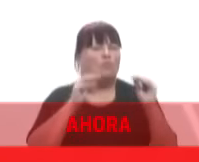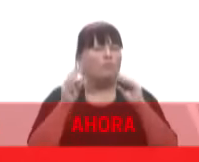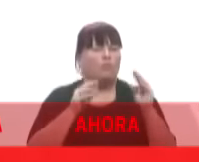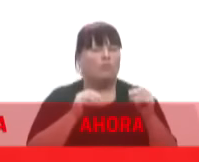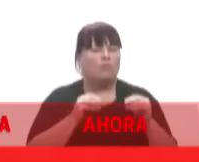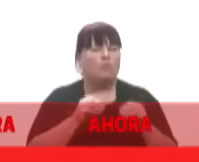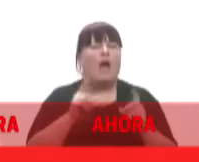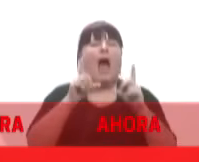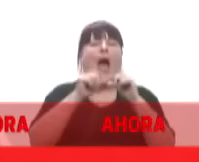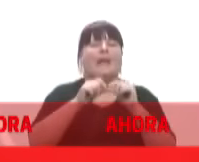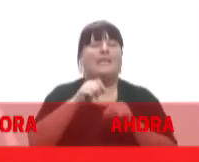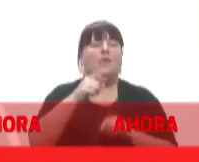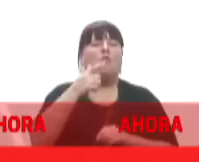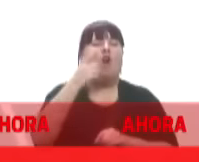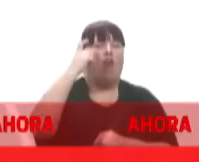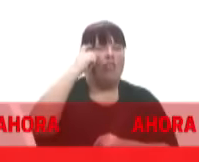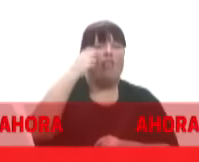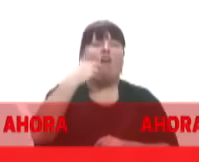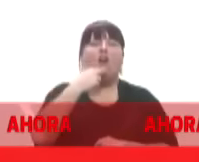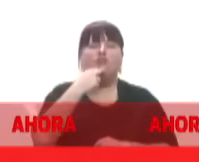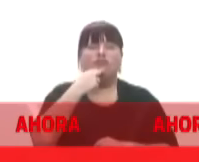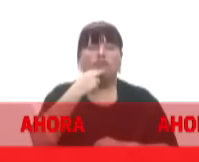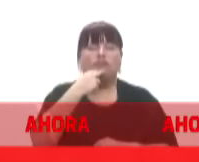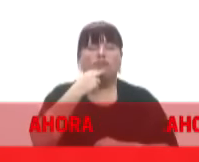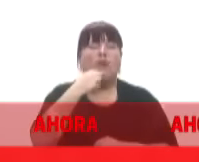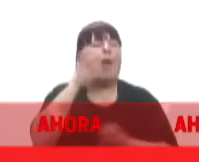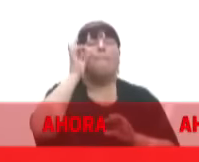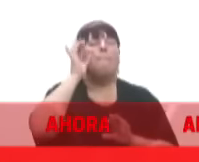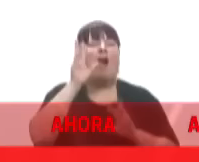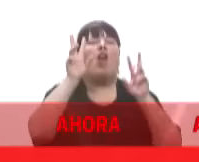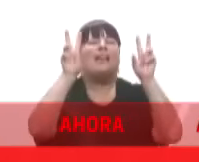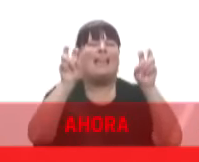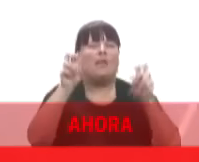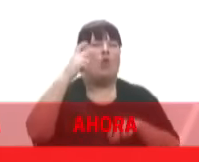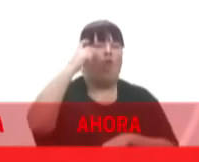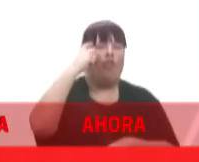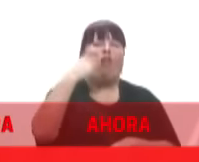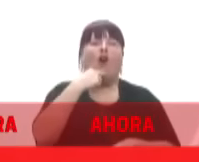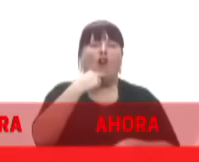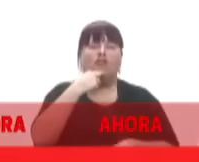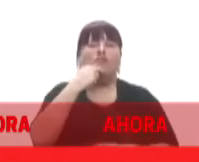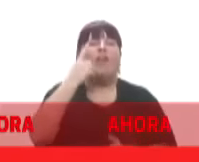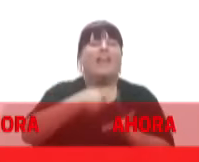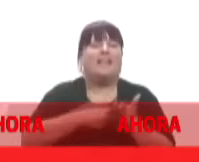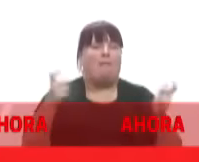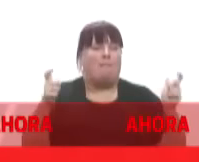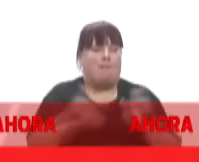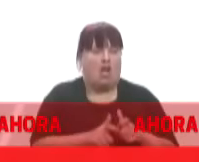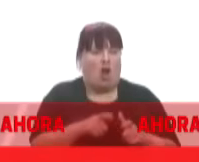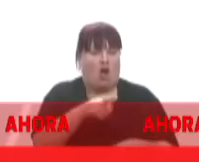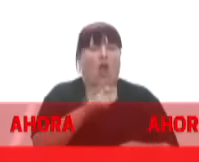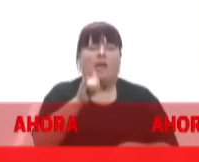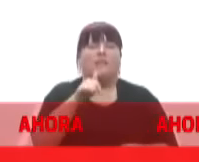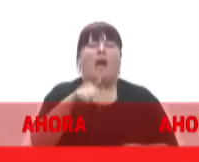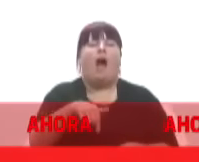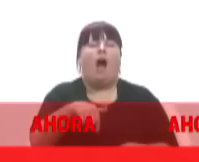bases que artículos tiene que volver a diputados. 11, ¿no? Perdón, títulos ver, 10 y 11 avanzar, del ¿no? dictamen de minoría. Sí,